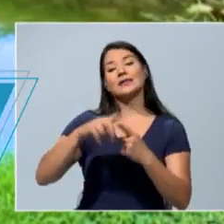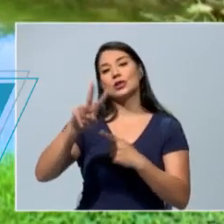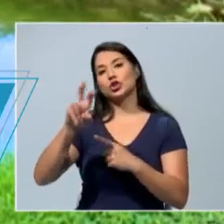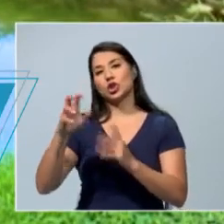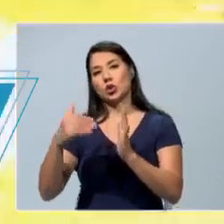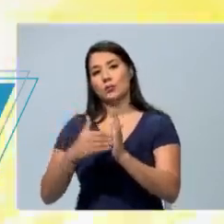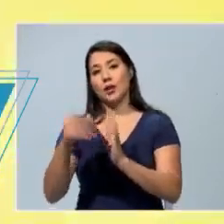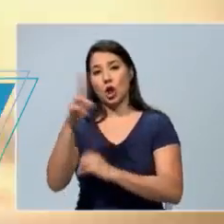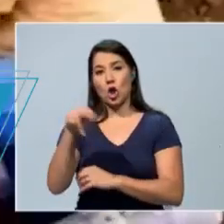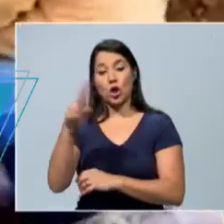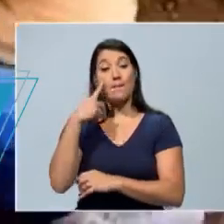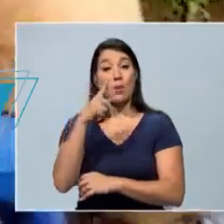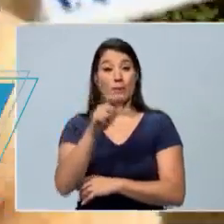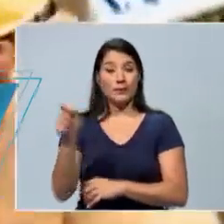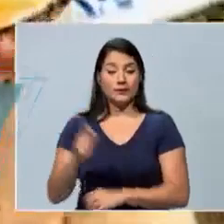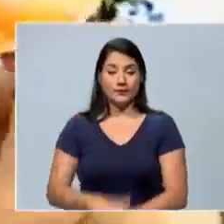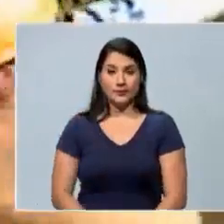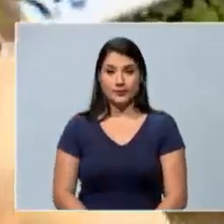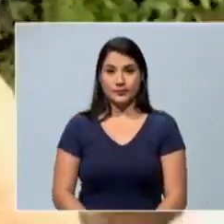solo con tilapia.